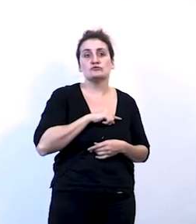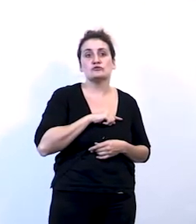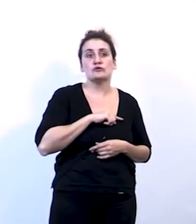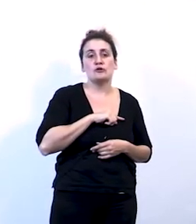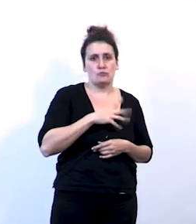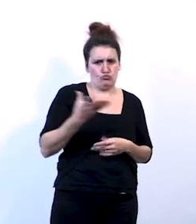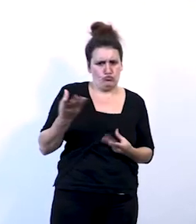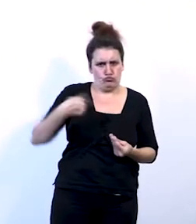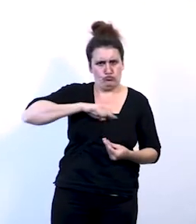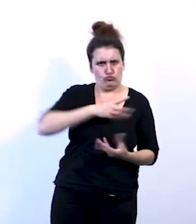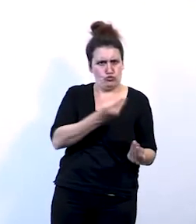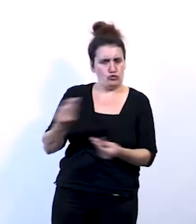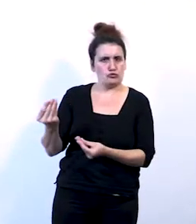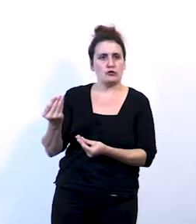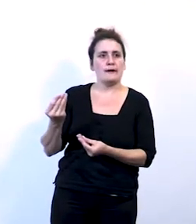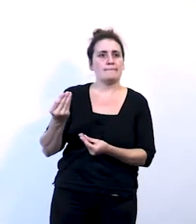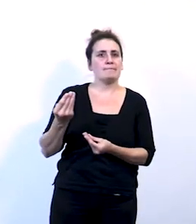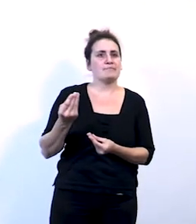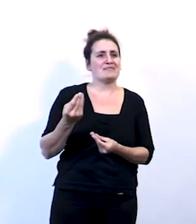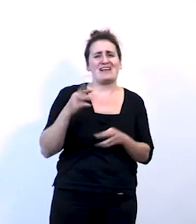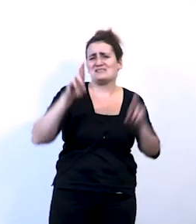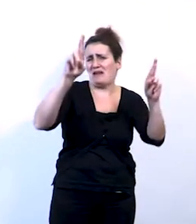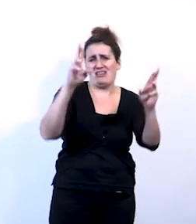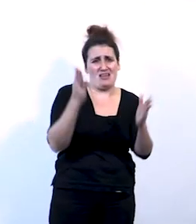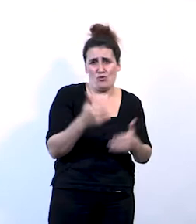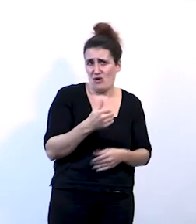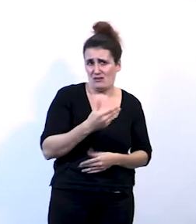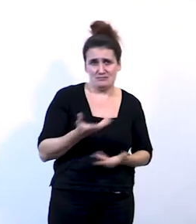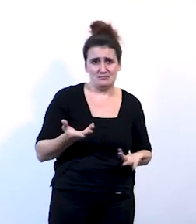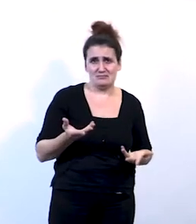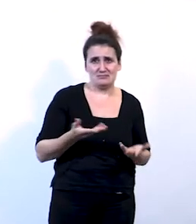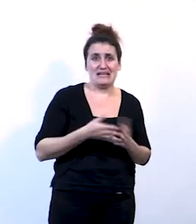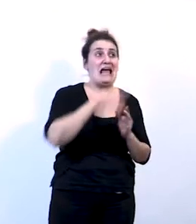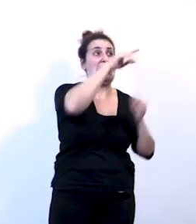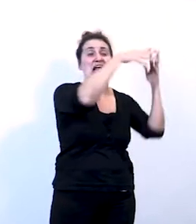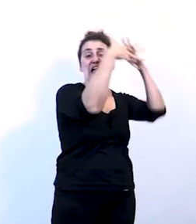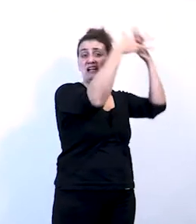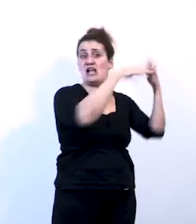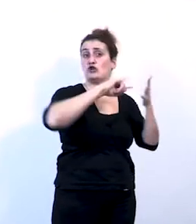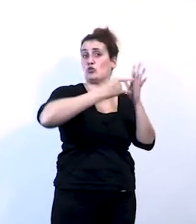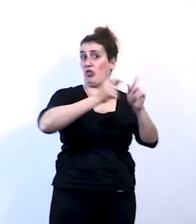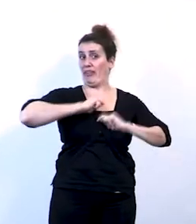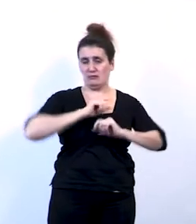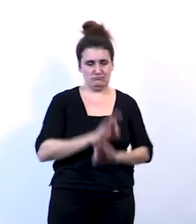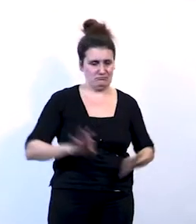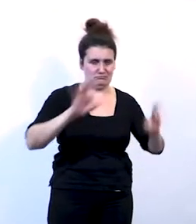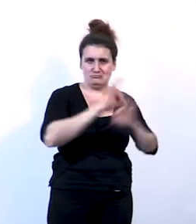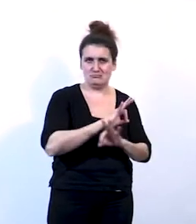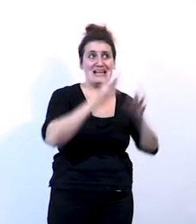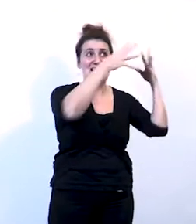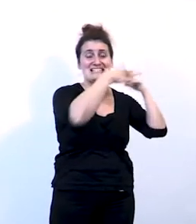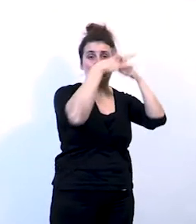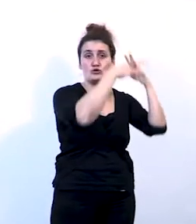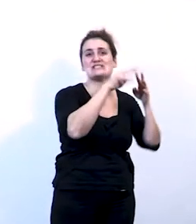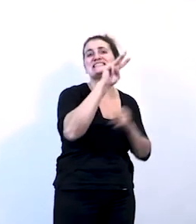muchos de nosotros no tenemos ninguna esperanza de que la solución llegue de los Estados Unidos. Los Estados Unidos es la tercera